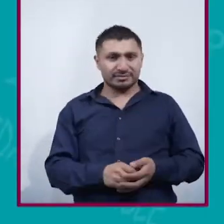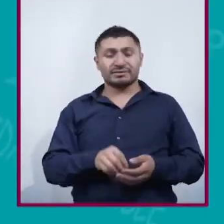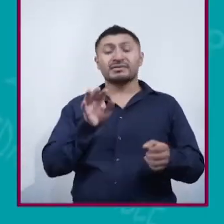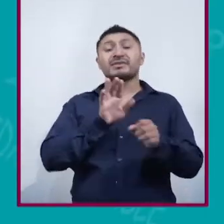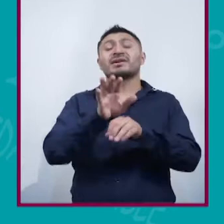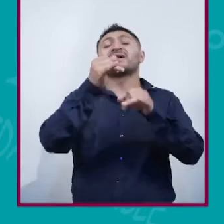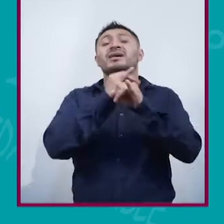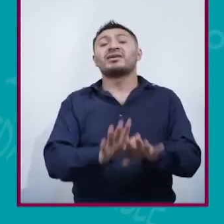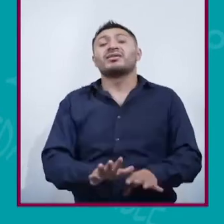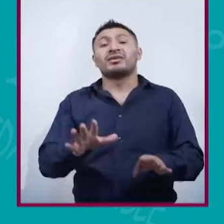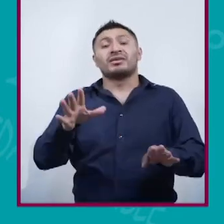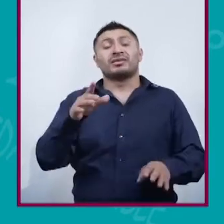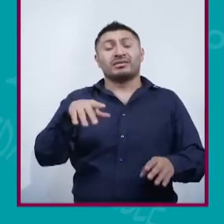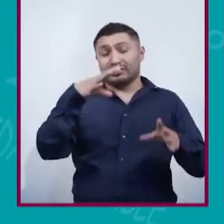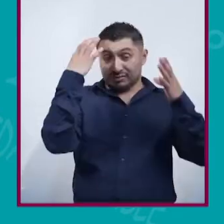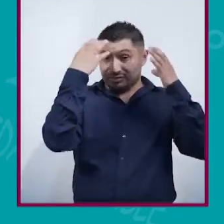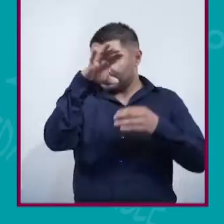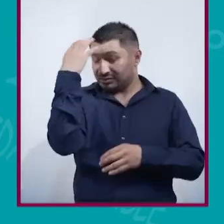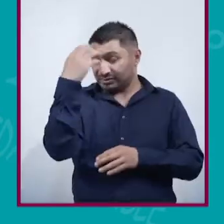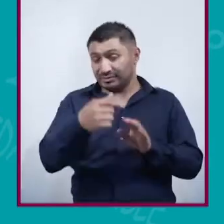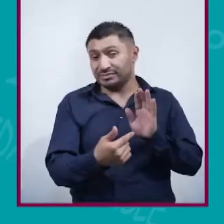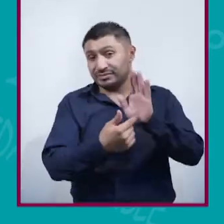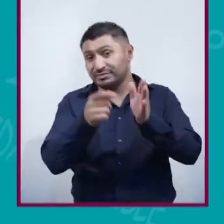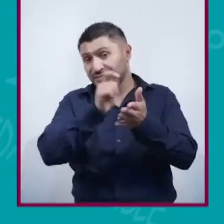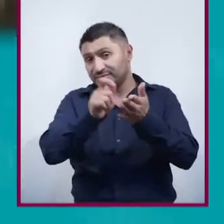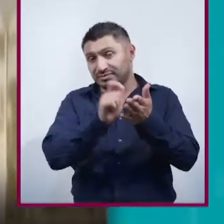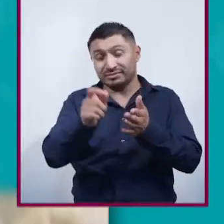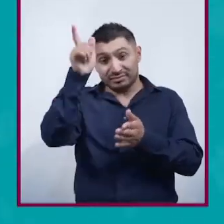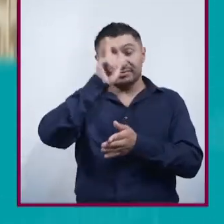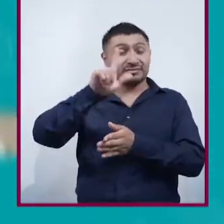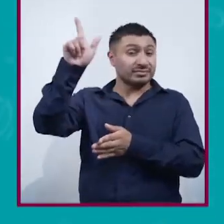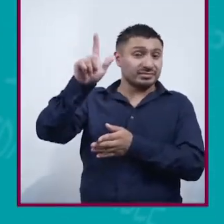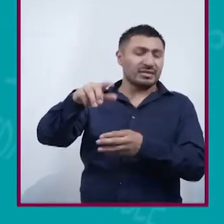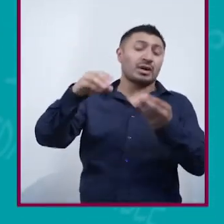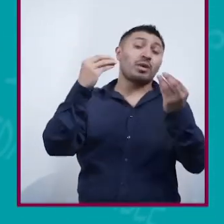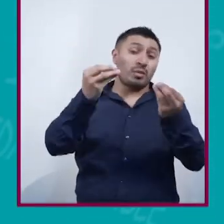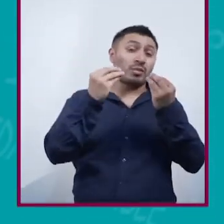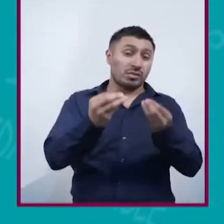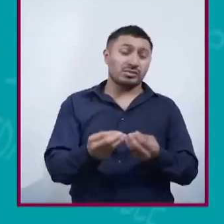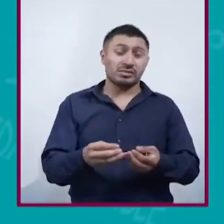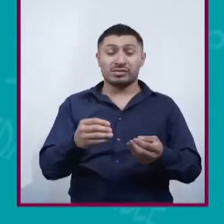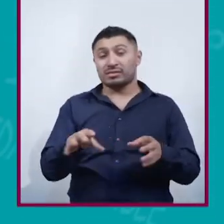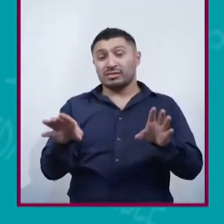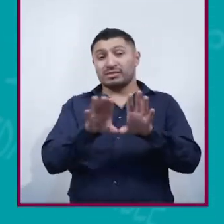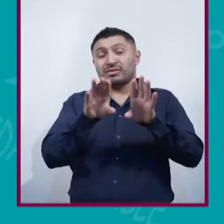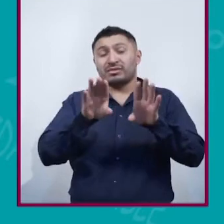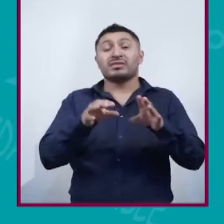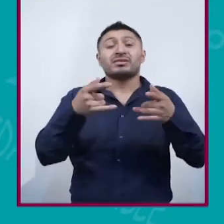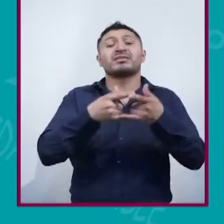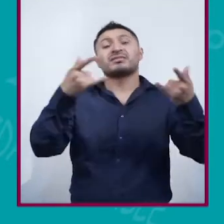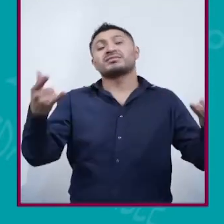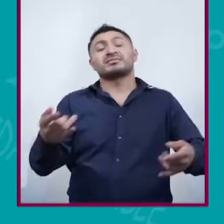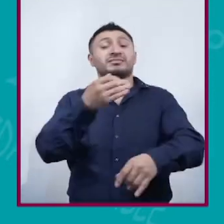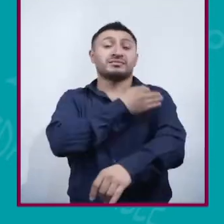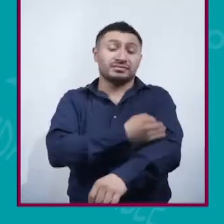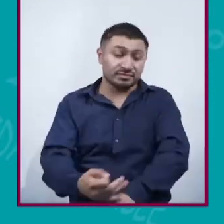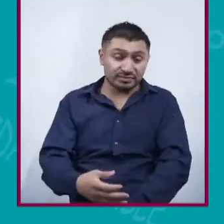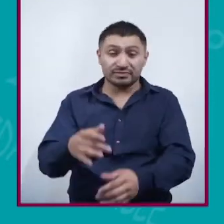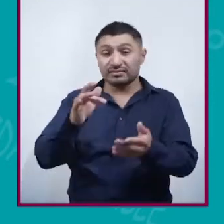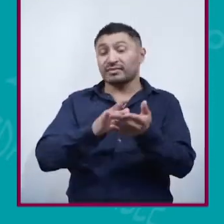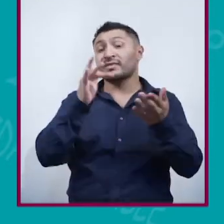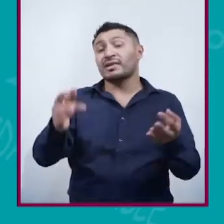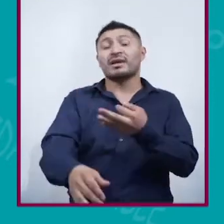¿Qué tipo de información nos brindan estas imágenes escritas con luz? Mucha. Desde el punto de vista de la historia